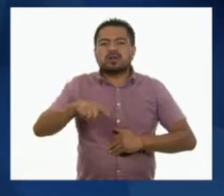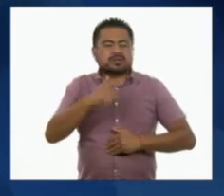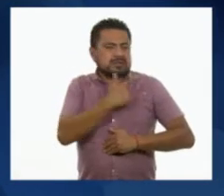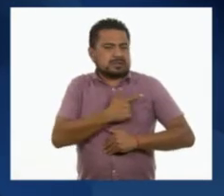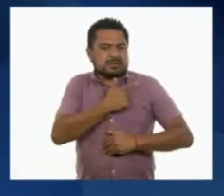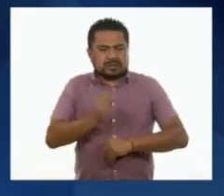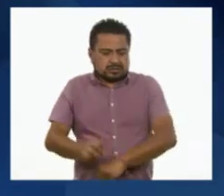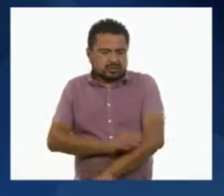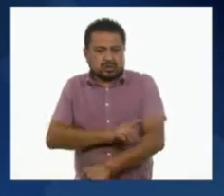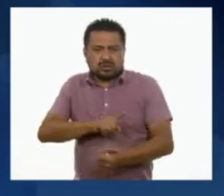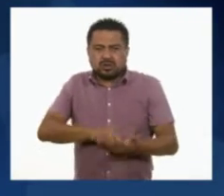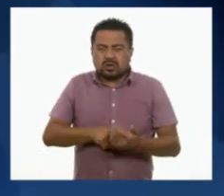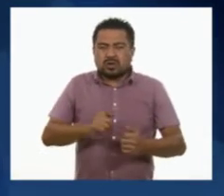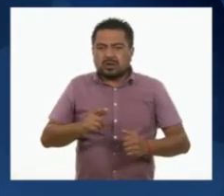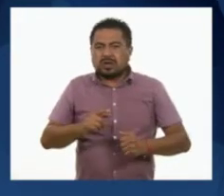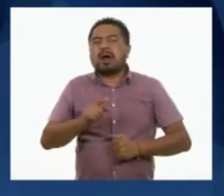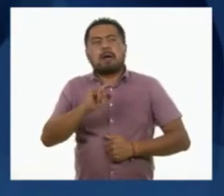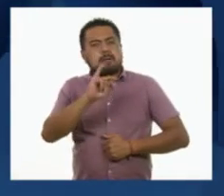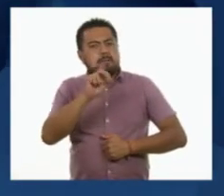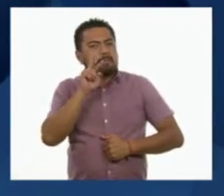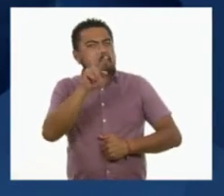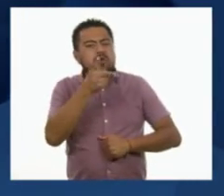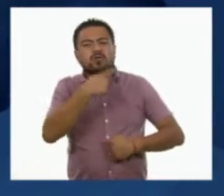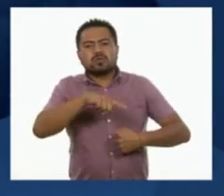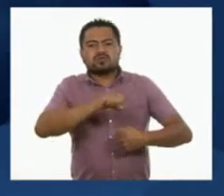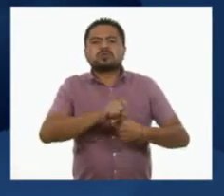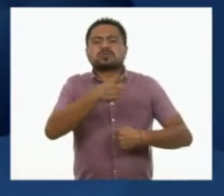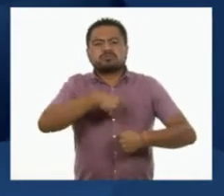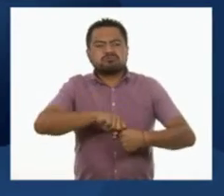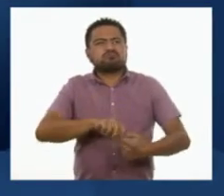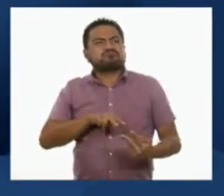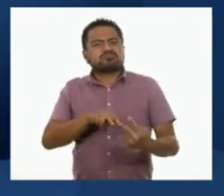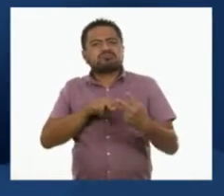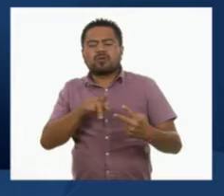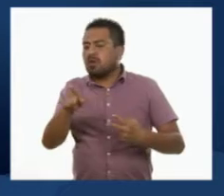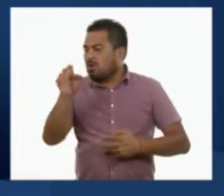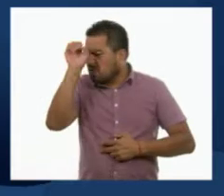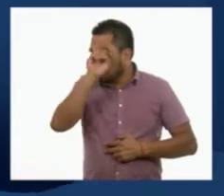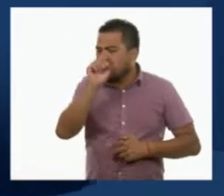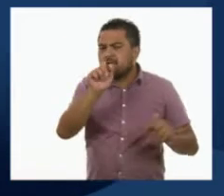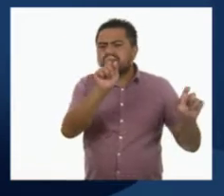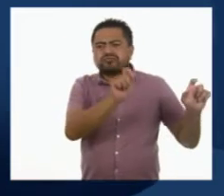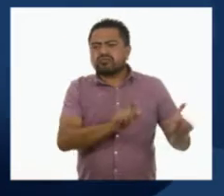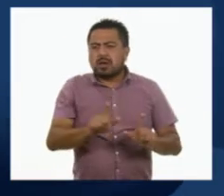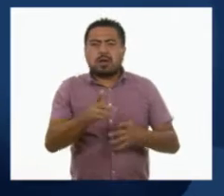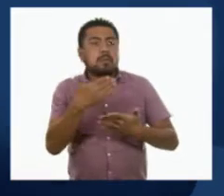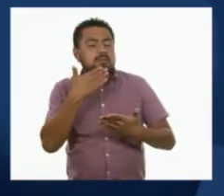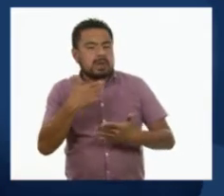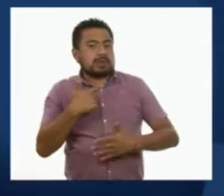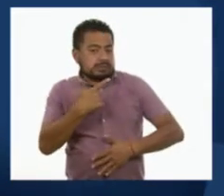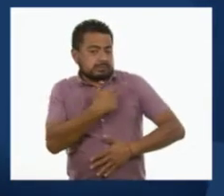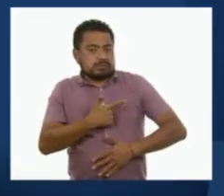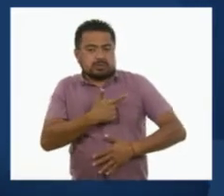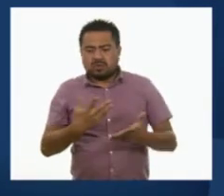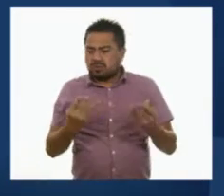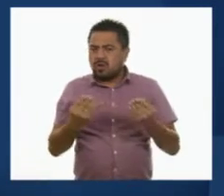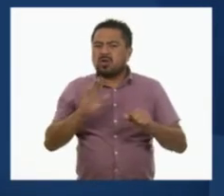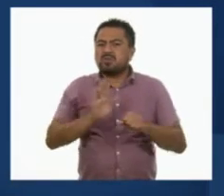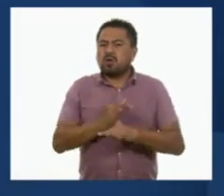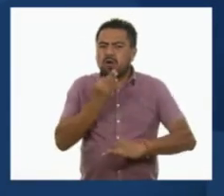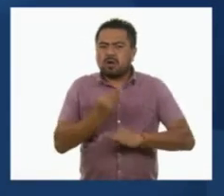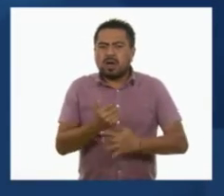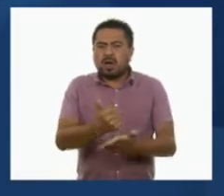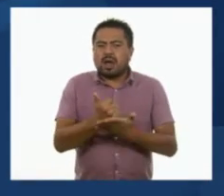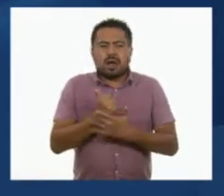educación socioemocional. Bien, los veo cada semana. Qué bueno. ¿Y qué opinas de los programas? Bien, me gustan porque me están